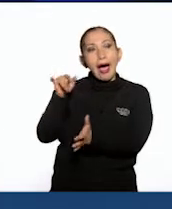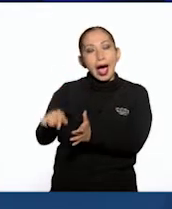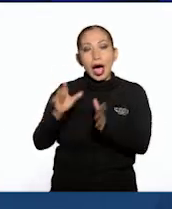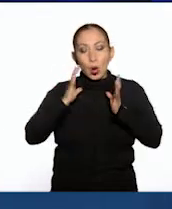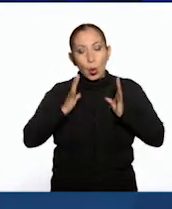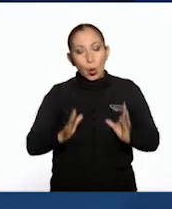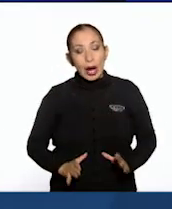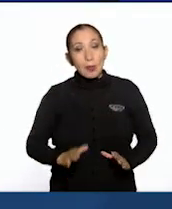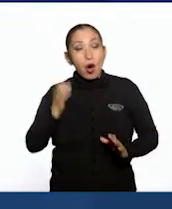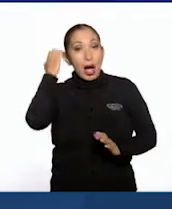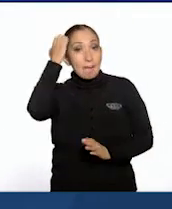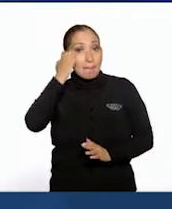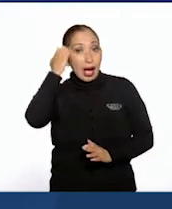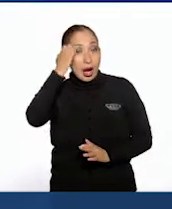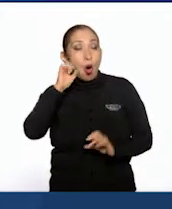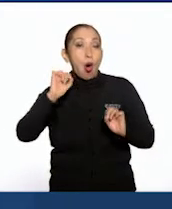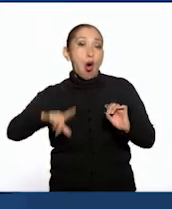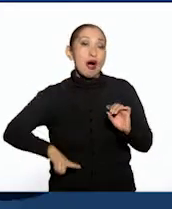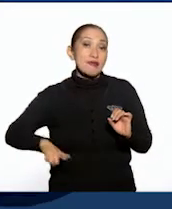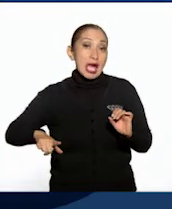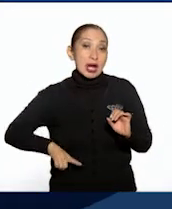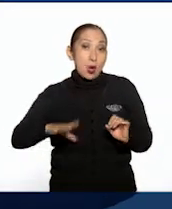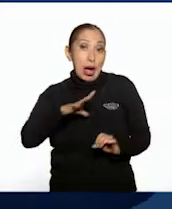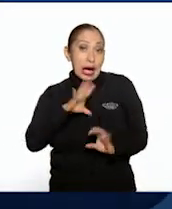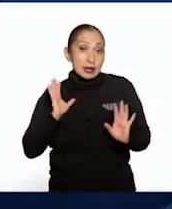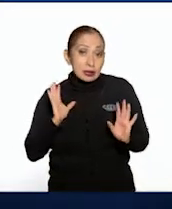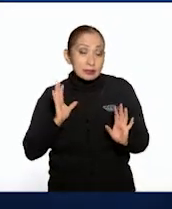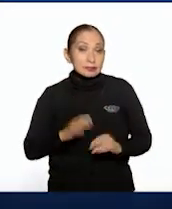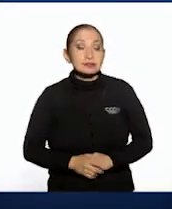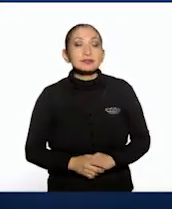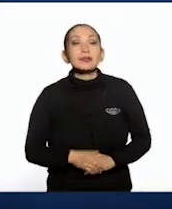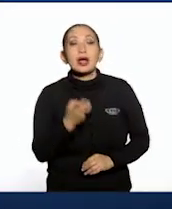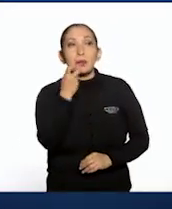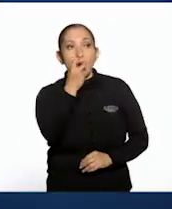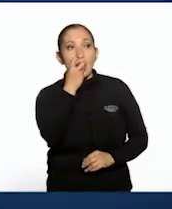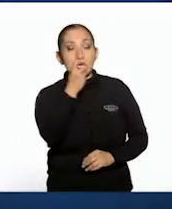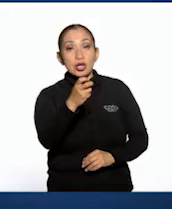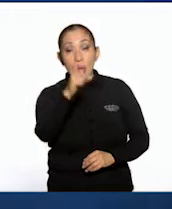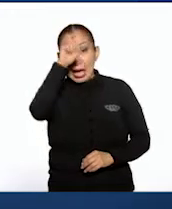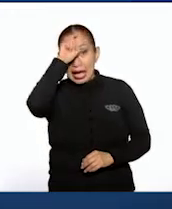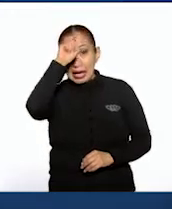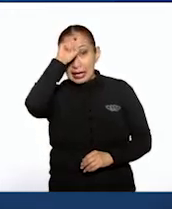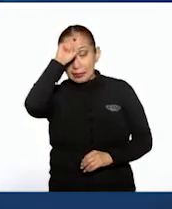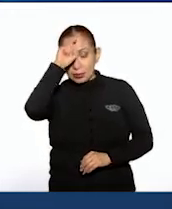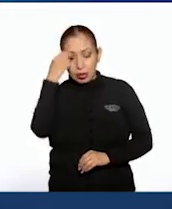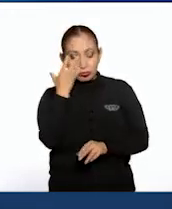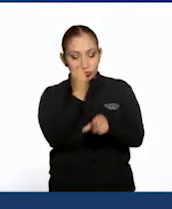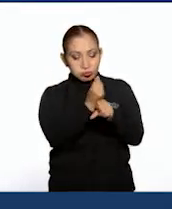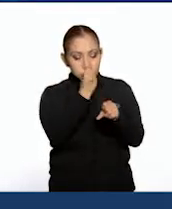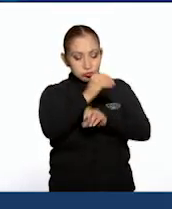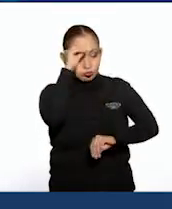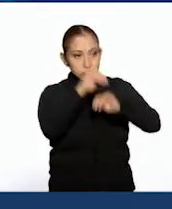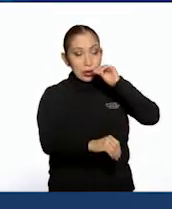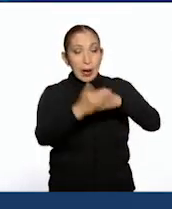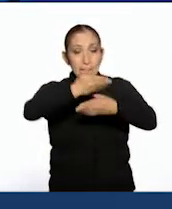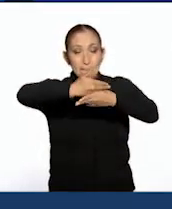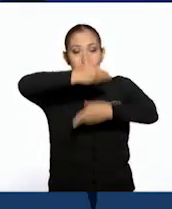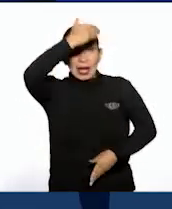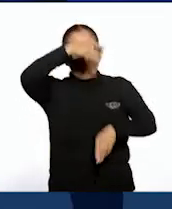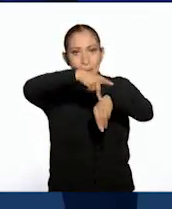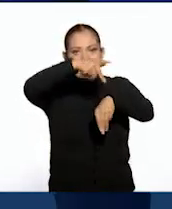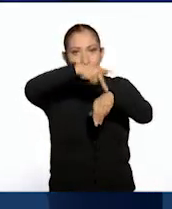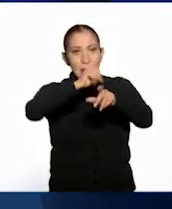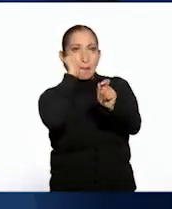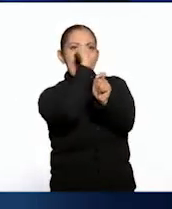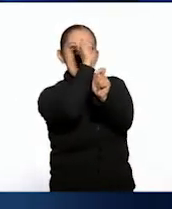del cuerpo del emperador o gobernante en turno. Así, los egipcios esculpieron en el muro de piedra de un